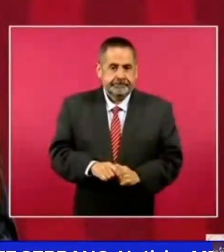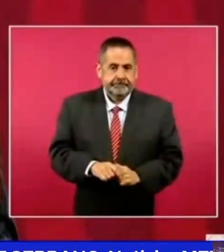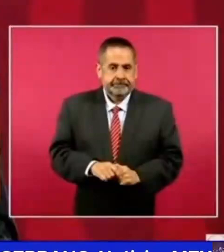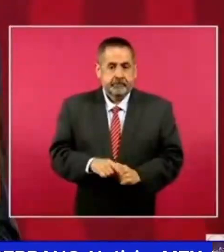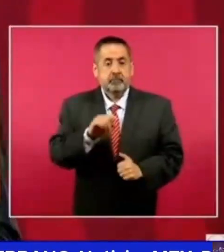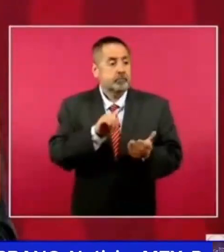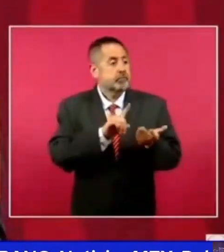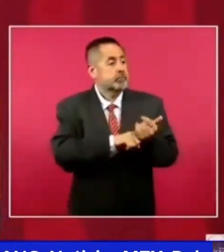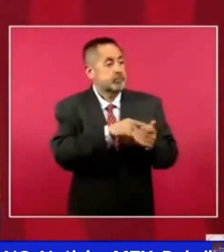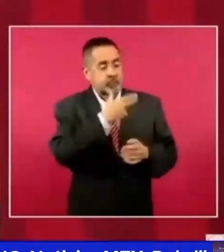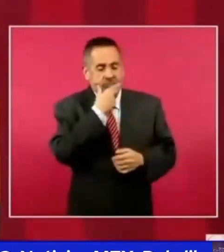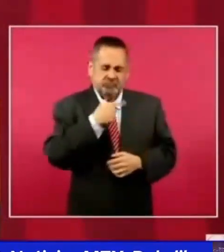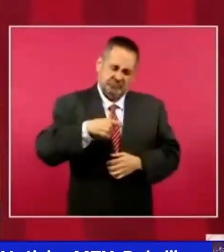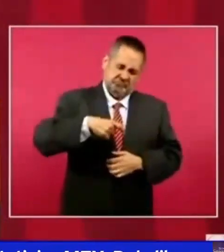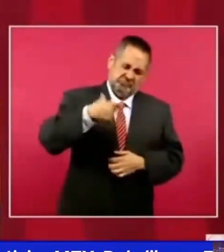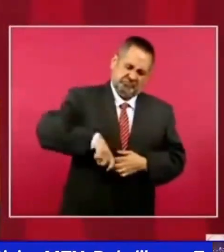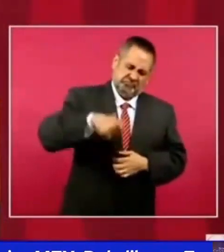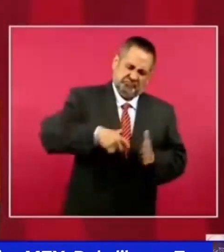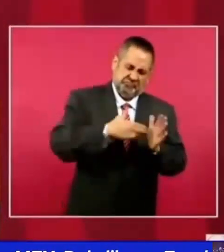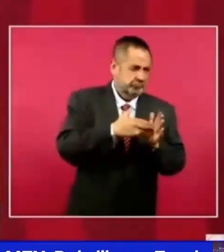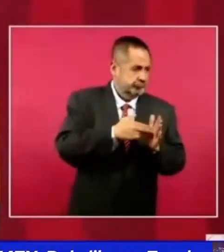un millonario.